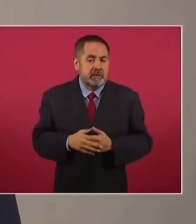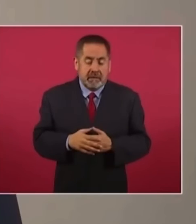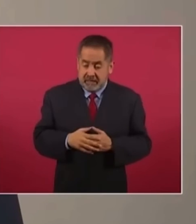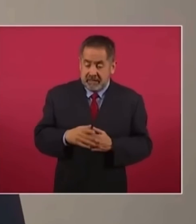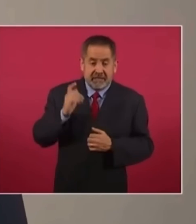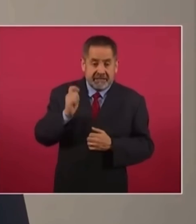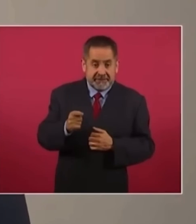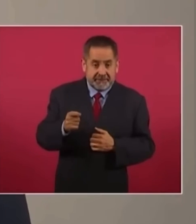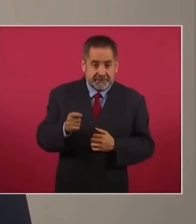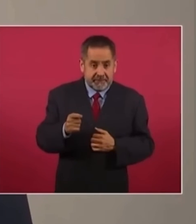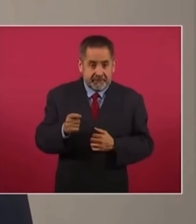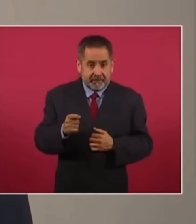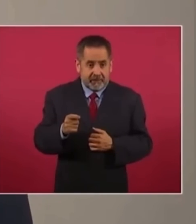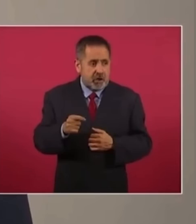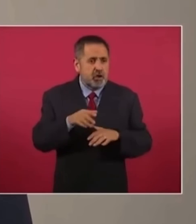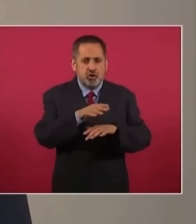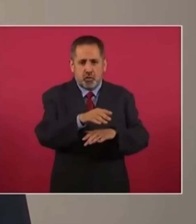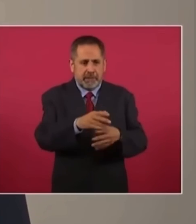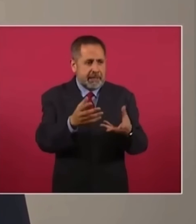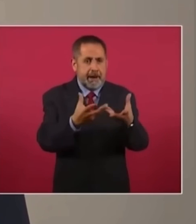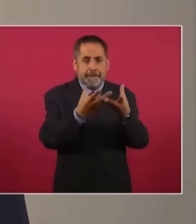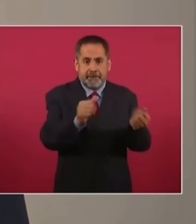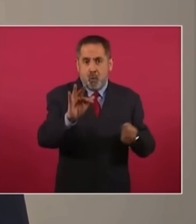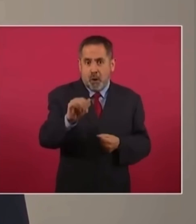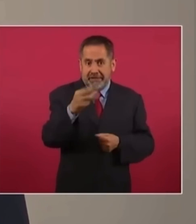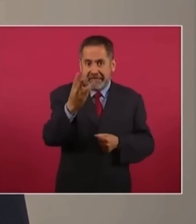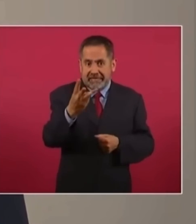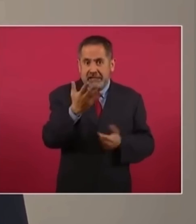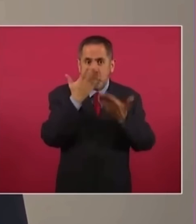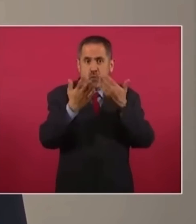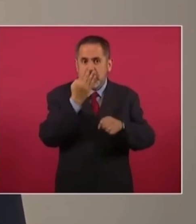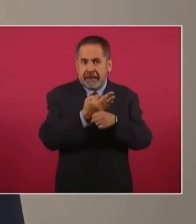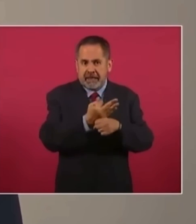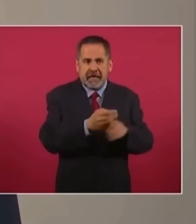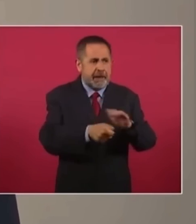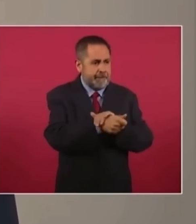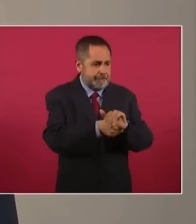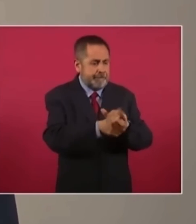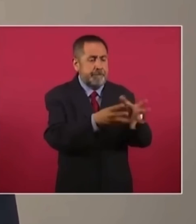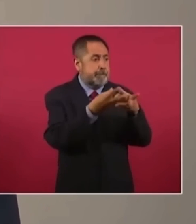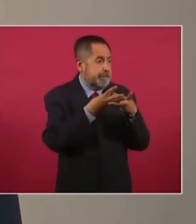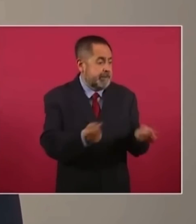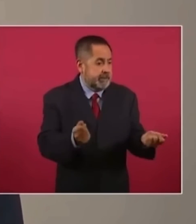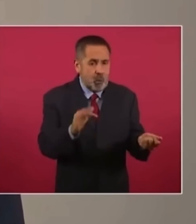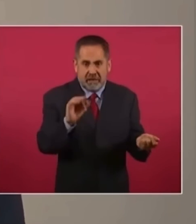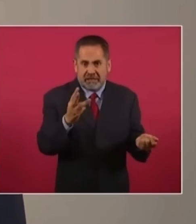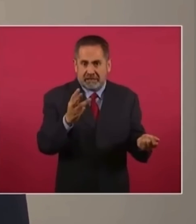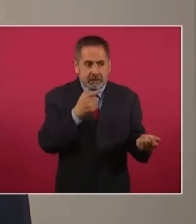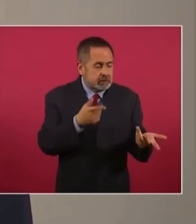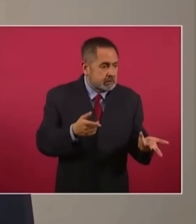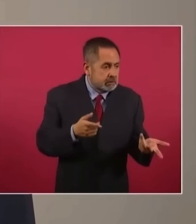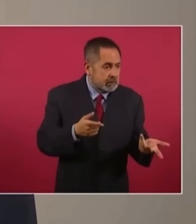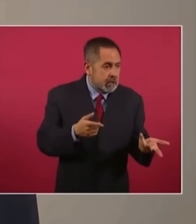verdad sobre la desaparición de los 43 estudiantes de la Normal de Ayotzinapa es que no